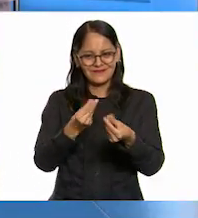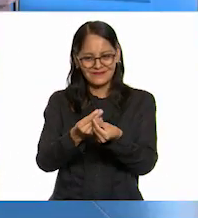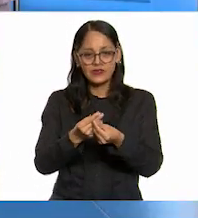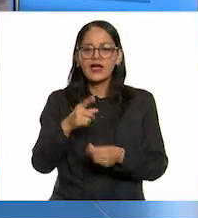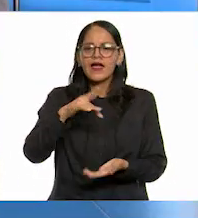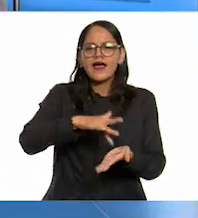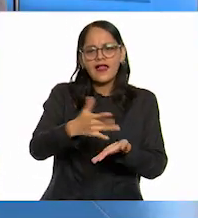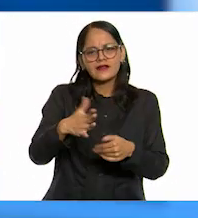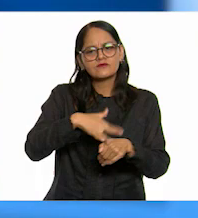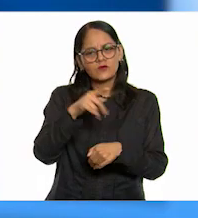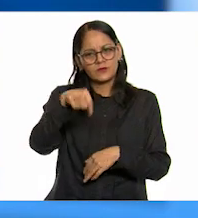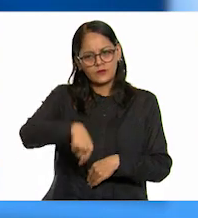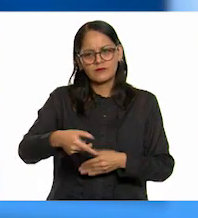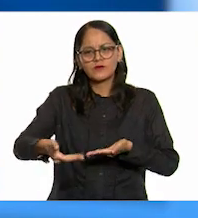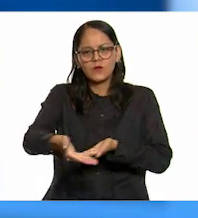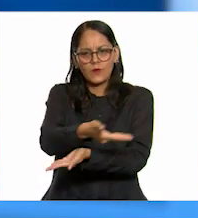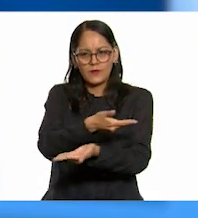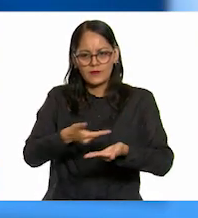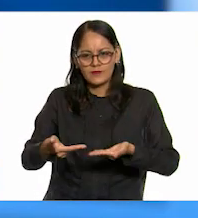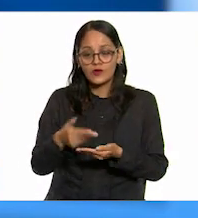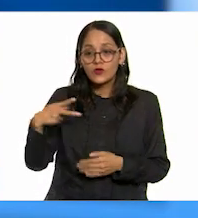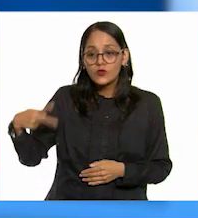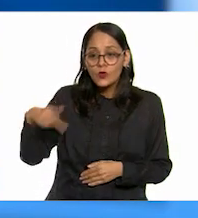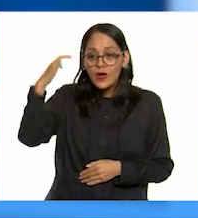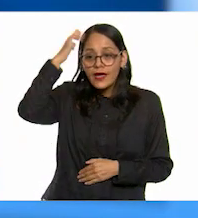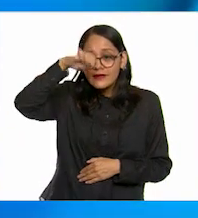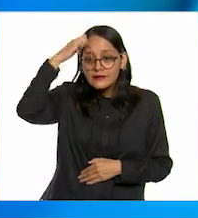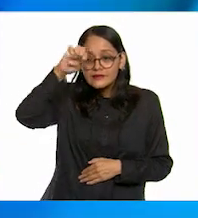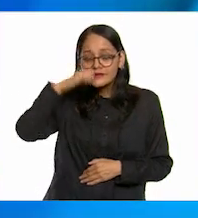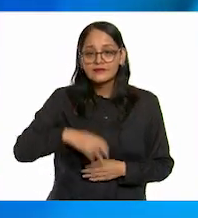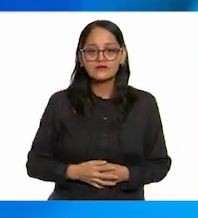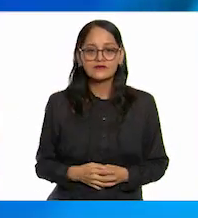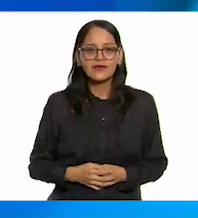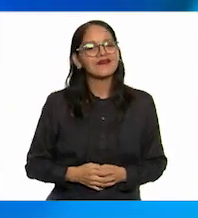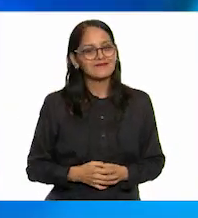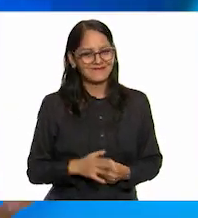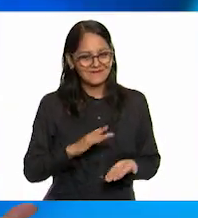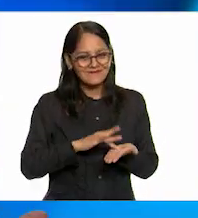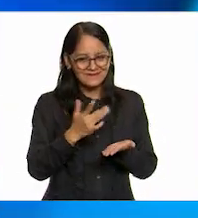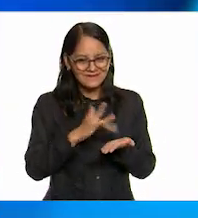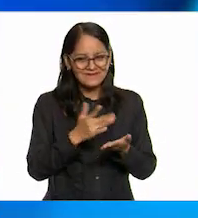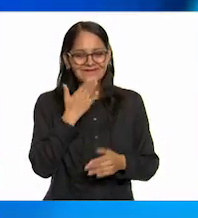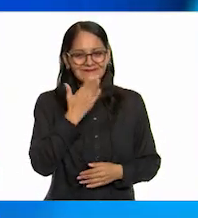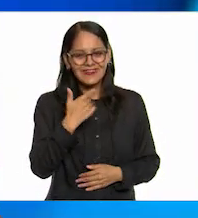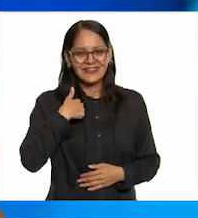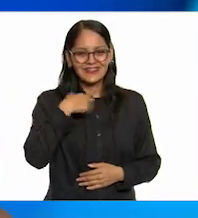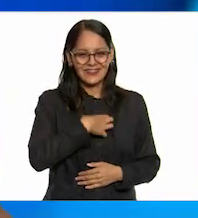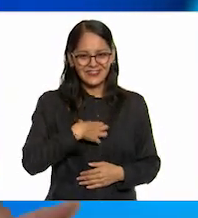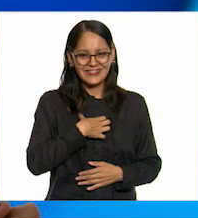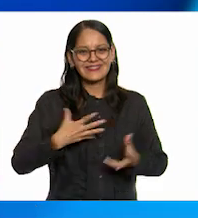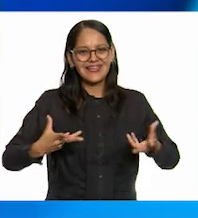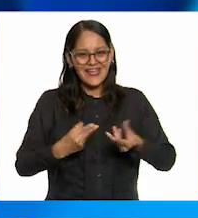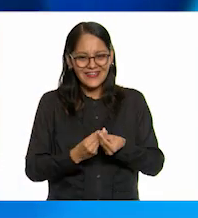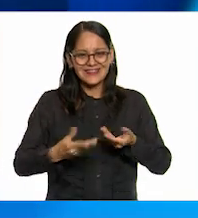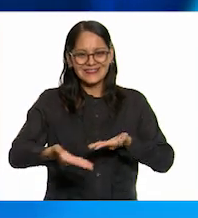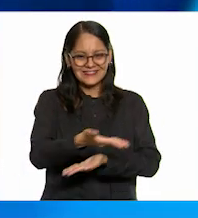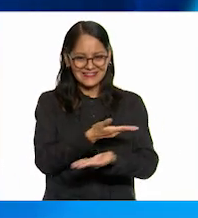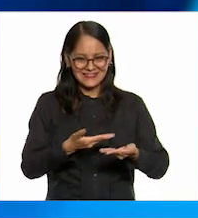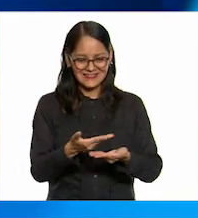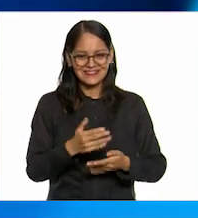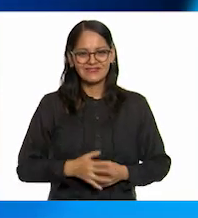por compartir con todos nosotros todos tus conocimientos. Muy bien, estoy muy contenta de estar aquí con